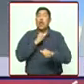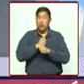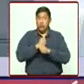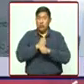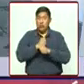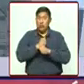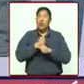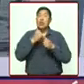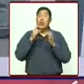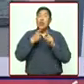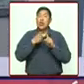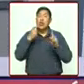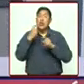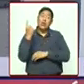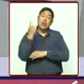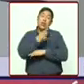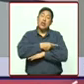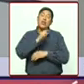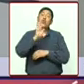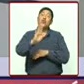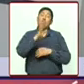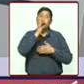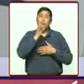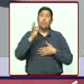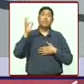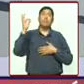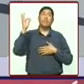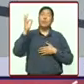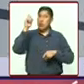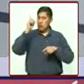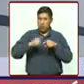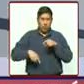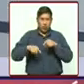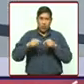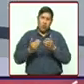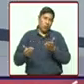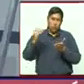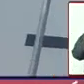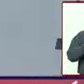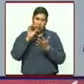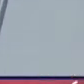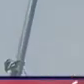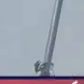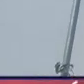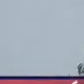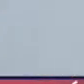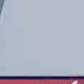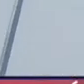computables a partir del día de su posesión y no podrán ser reelegidos.